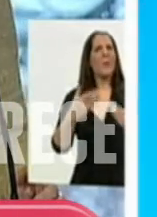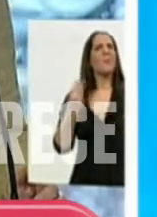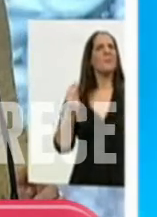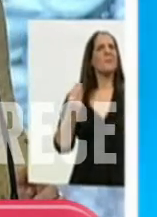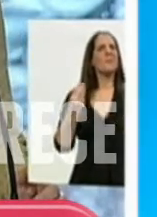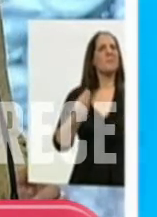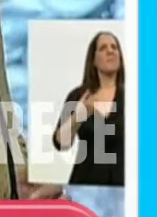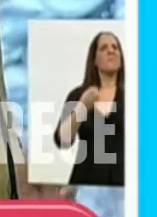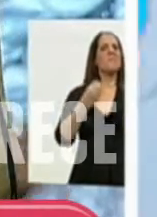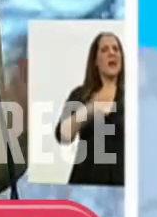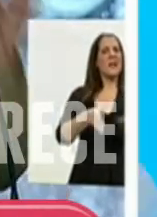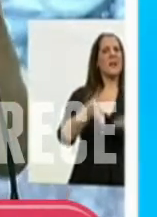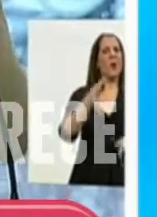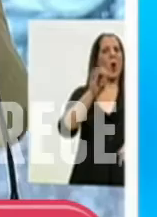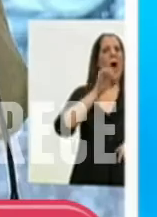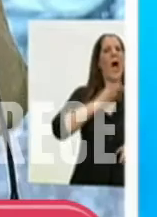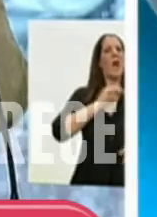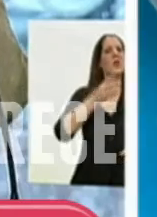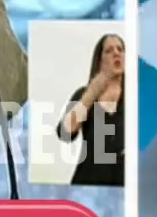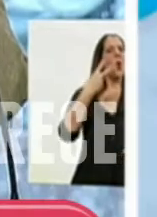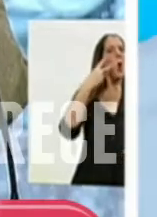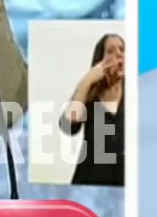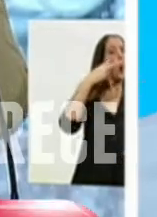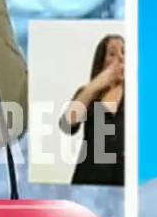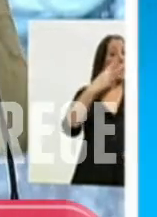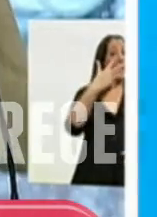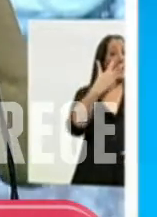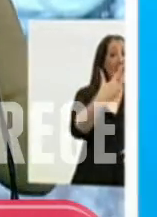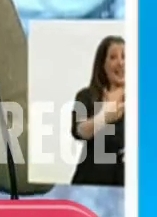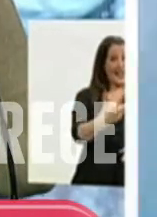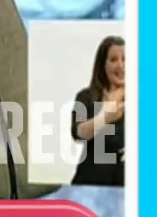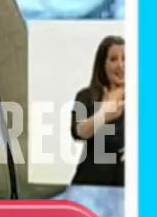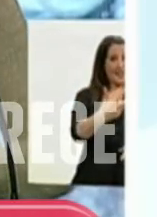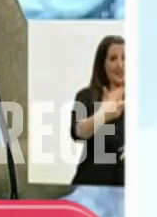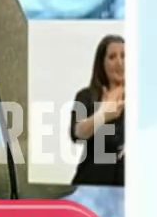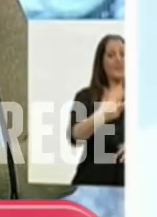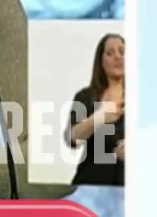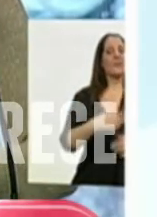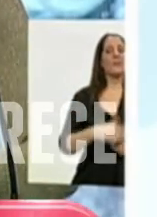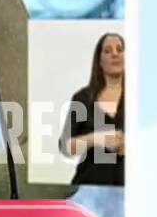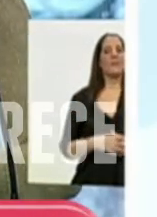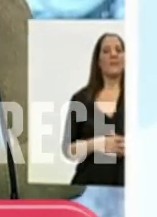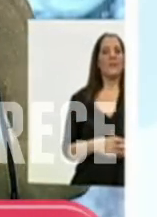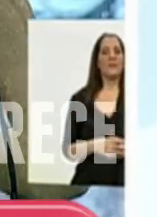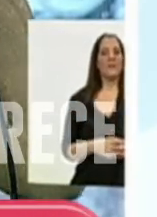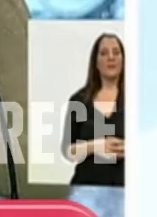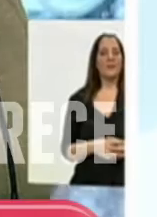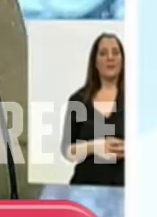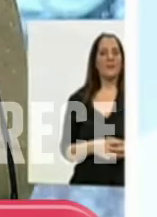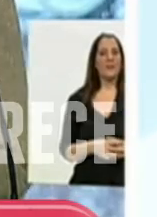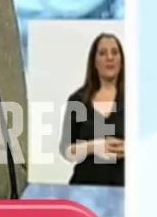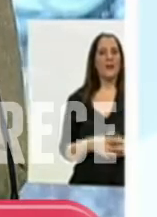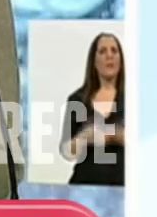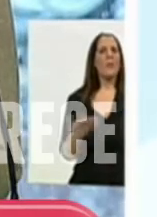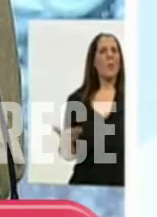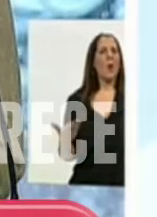mundo, la tiene a Cristina imputada en esto. Esto nace o se activa por el conteo de 15 millones de